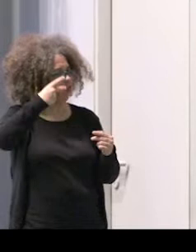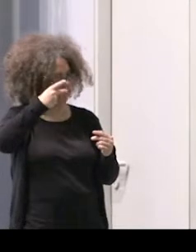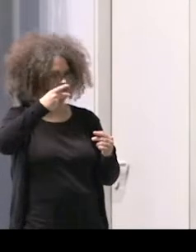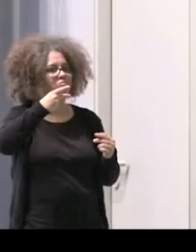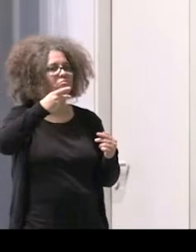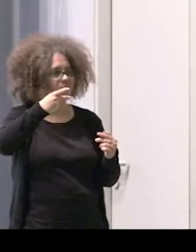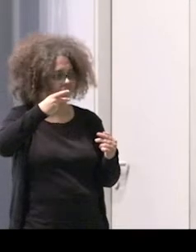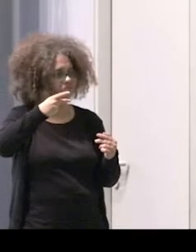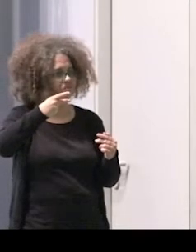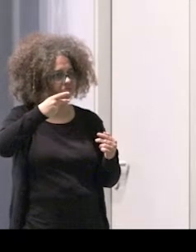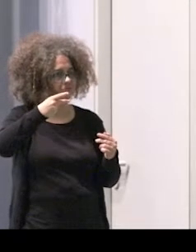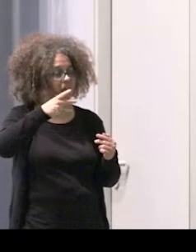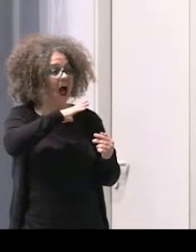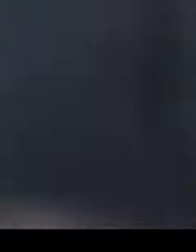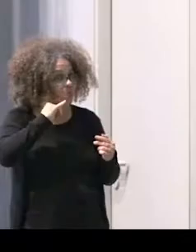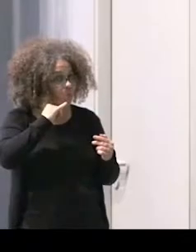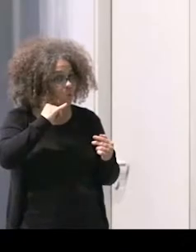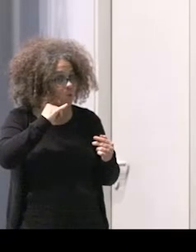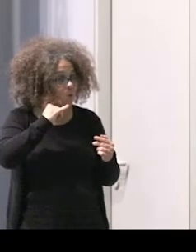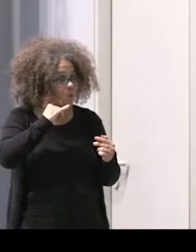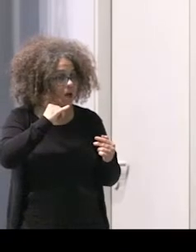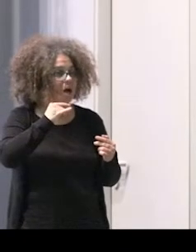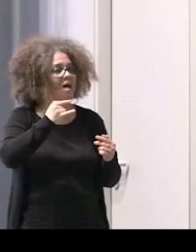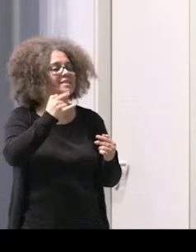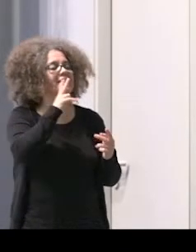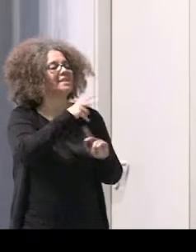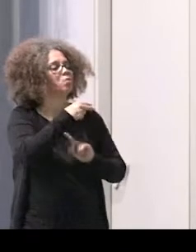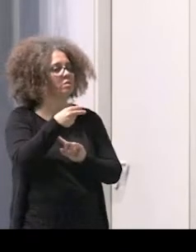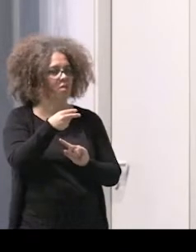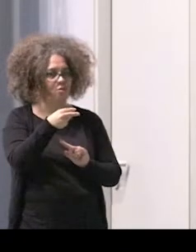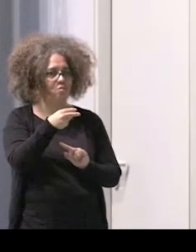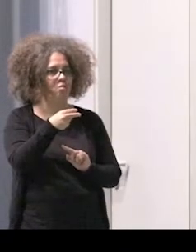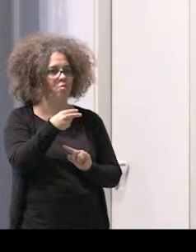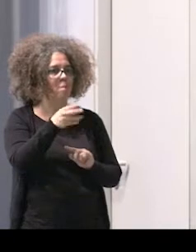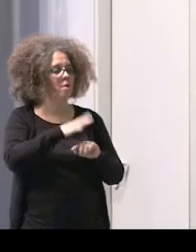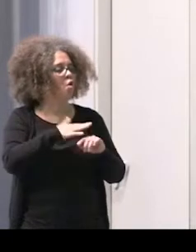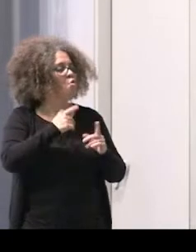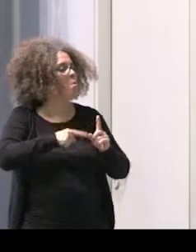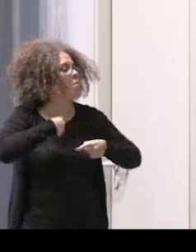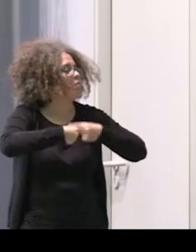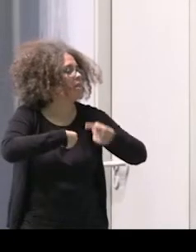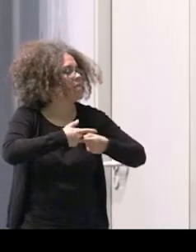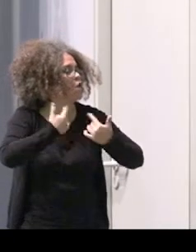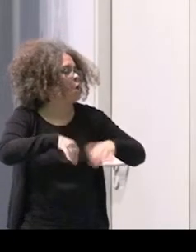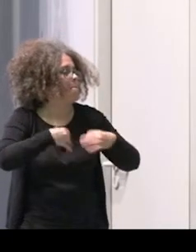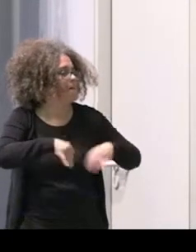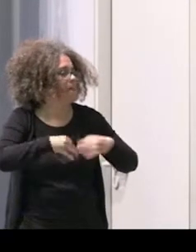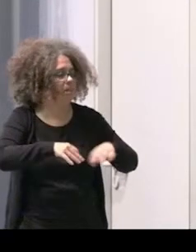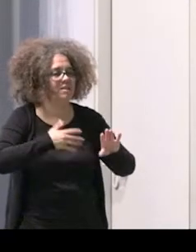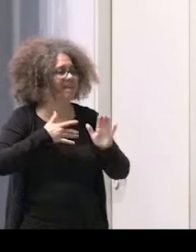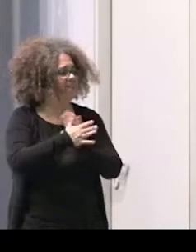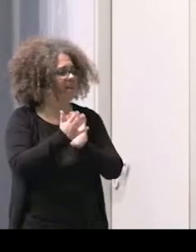bueno. En azul estamos ilustrando los resultados con un procesador convencional, es decir, 2 implantes por